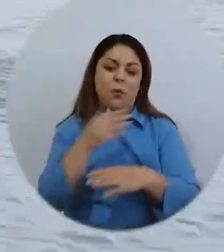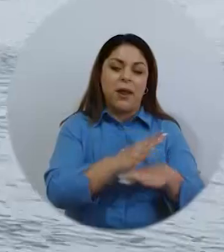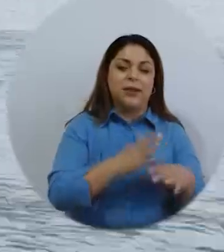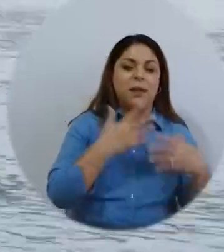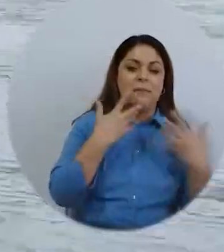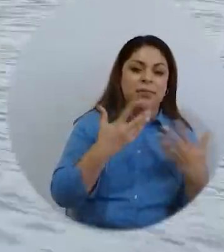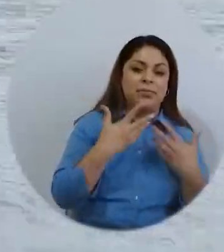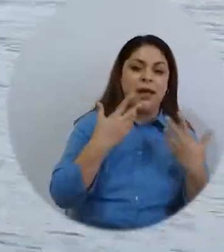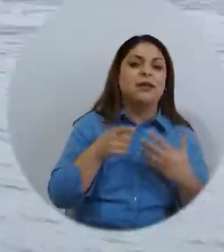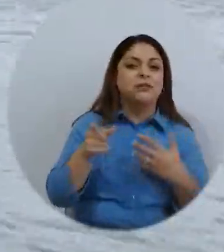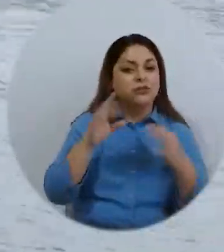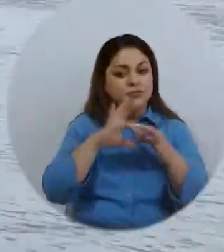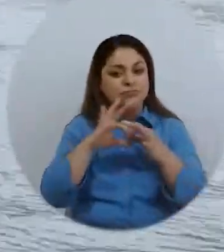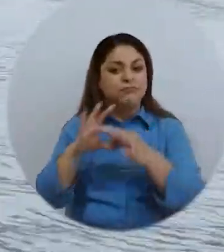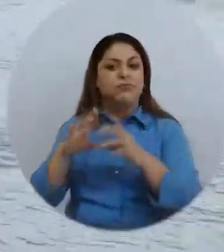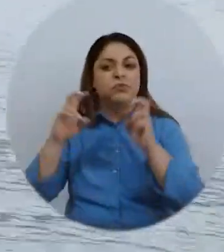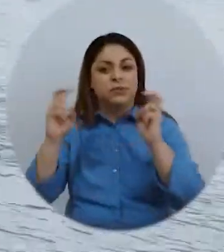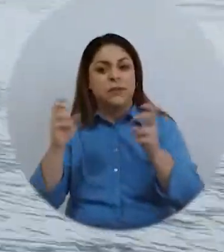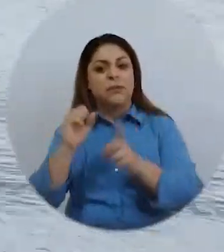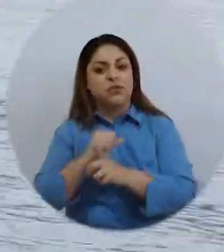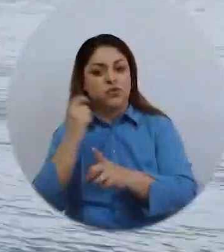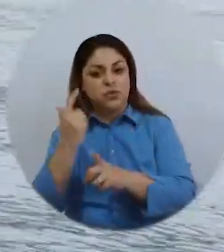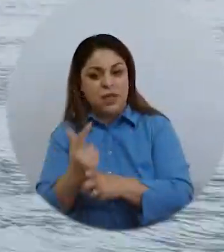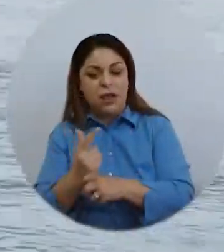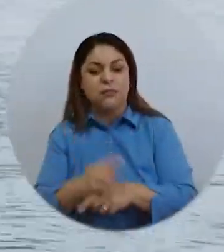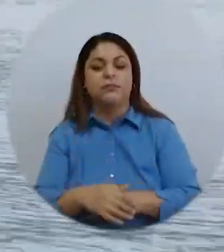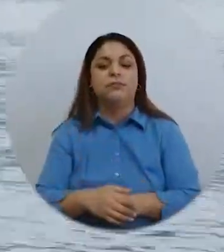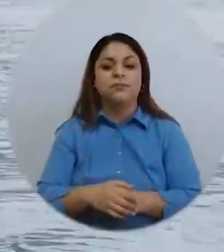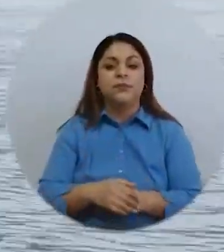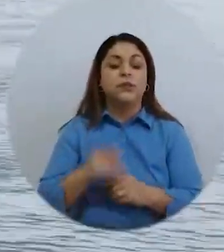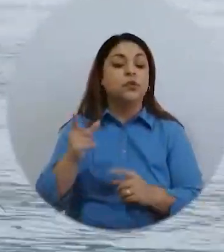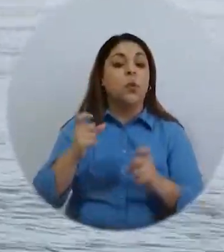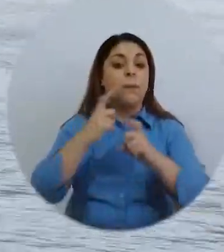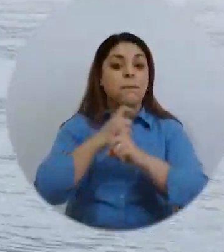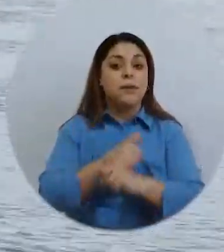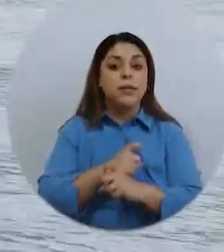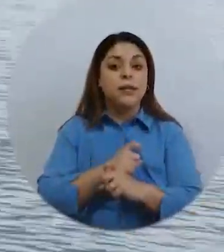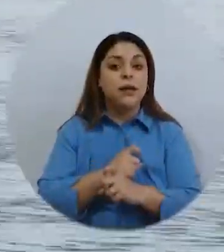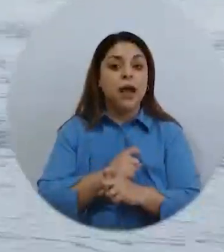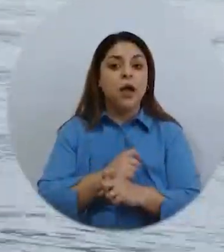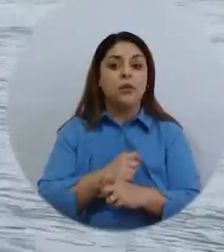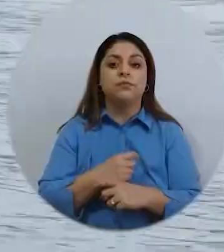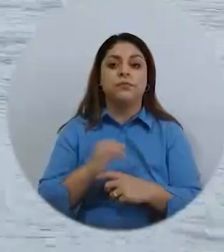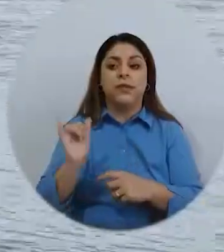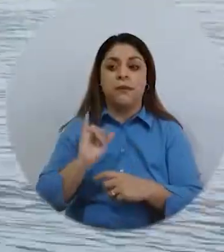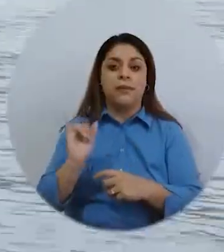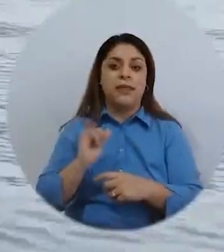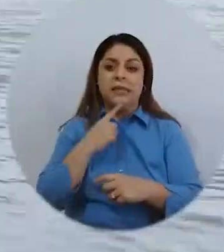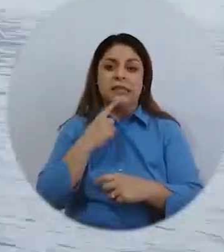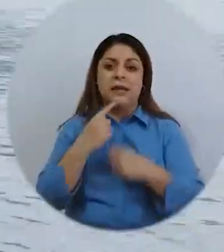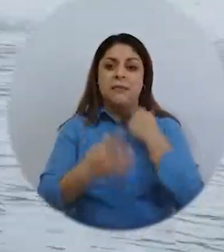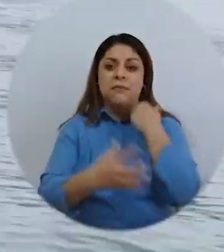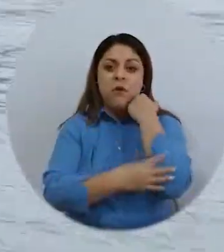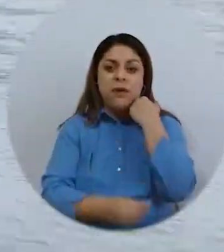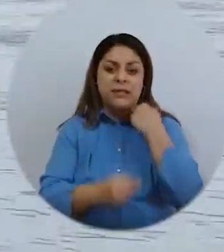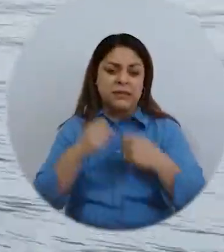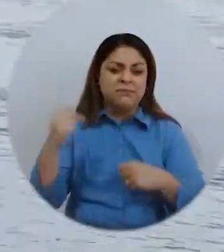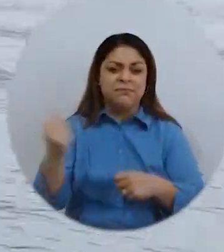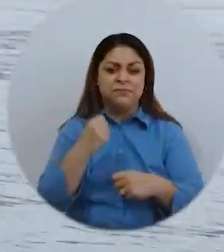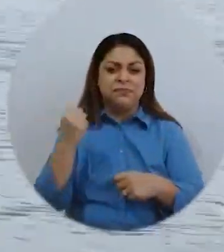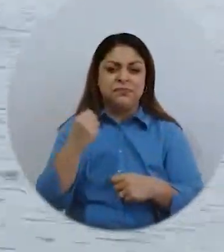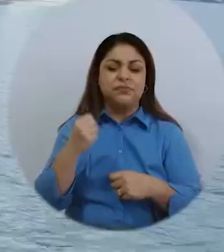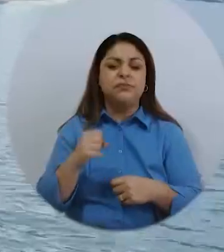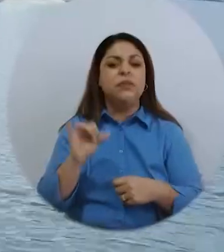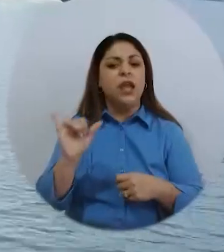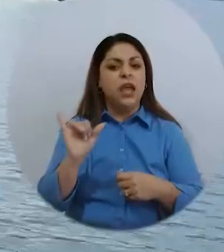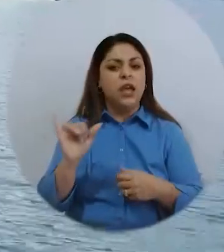parte ambiental, y la trata como un tema social, por cierto, que es algo complicado, la trata como un problema de pobreza extrema, que